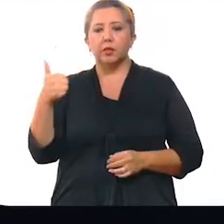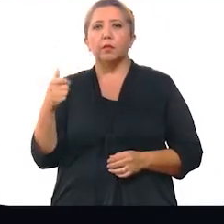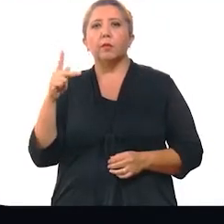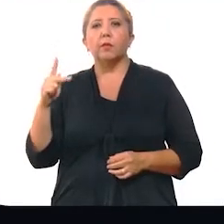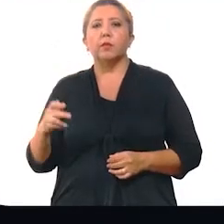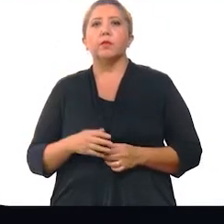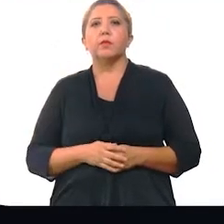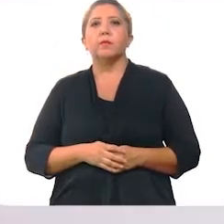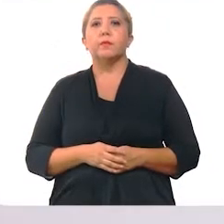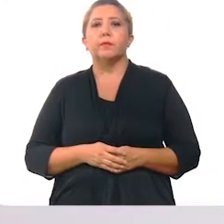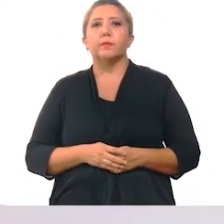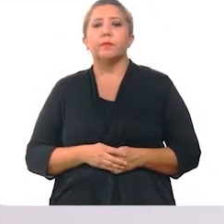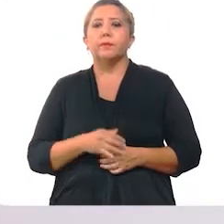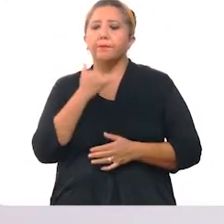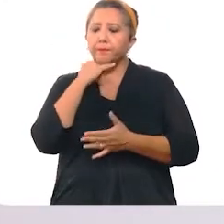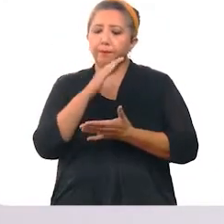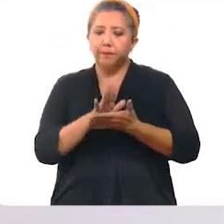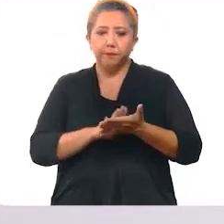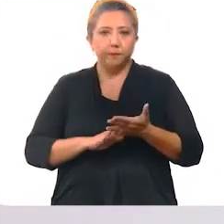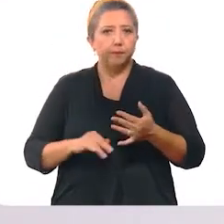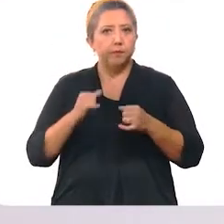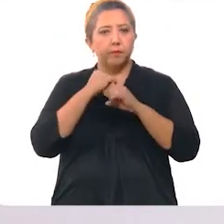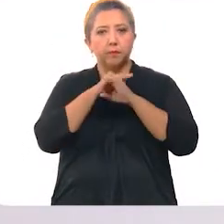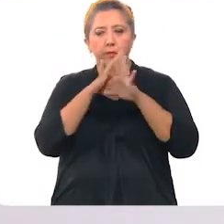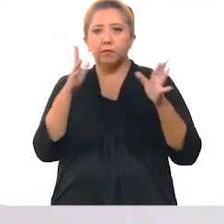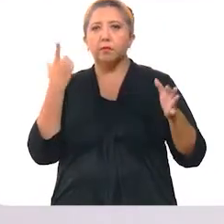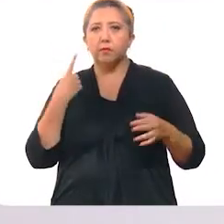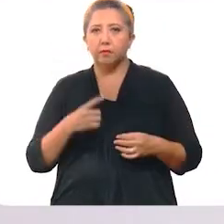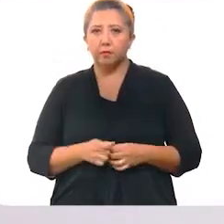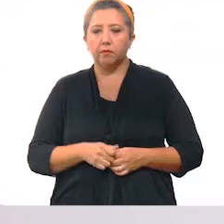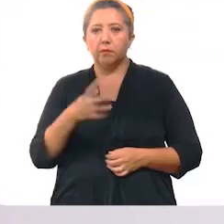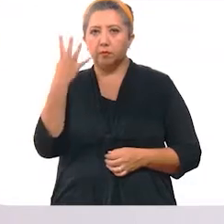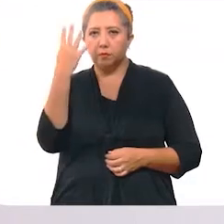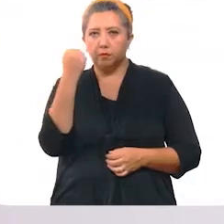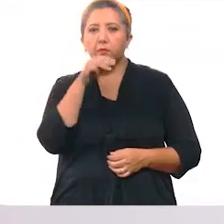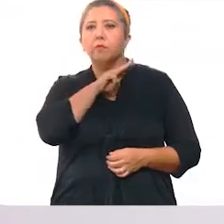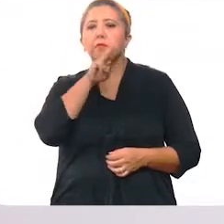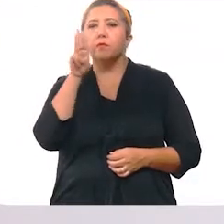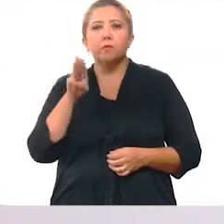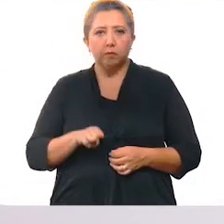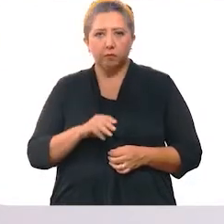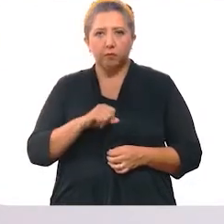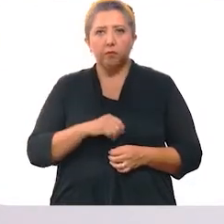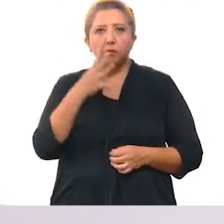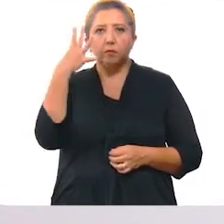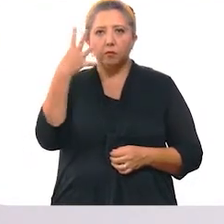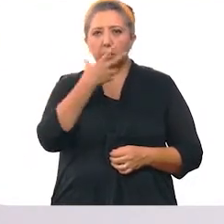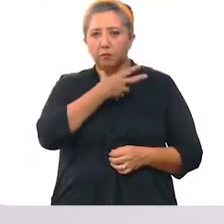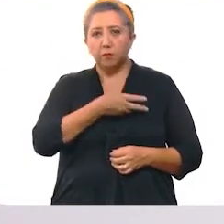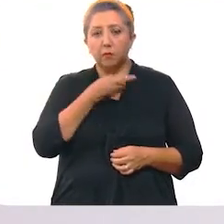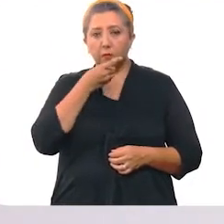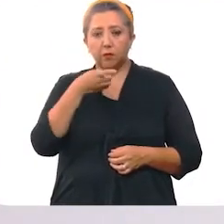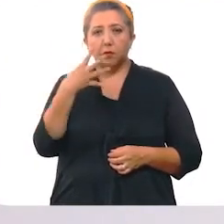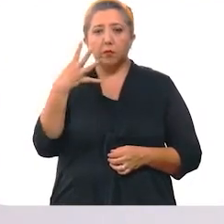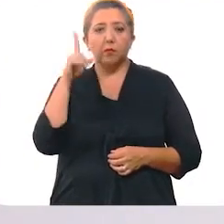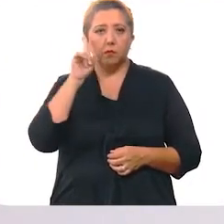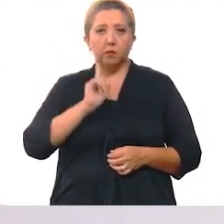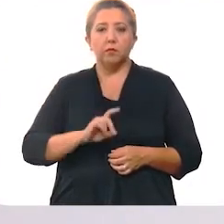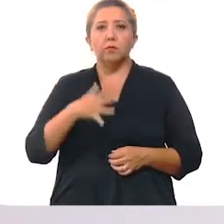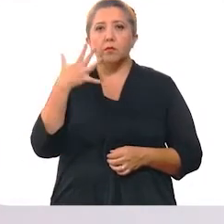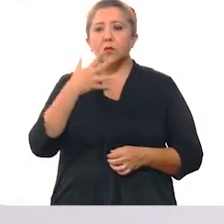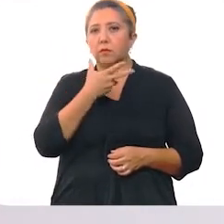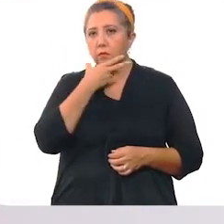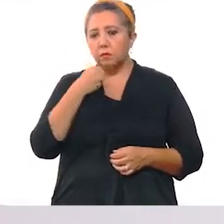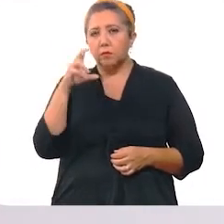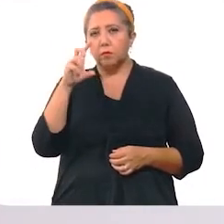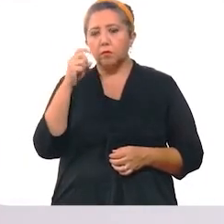zona poniente. Lamentablemente en este parte médico informamos de 9 fallecimientos. Son 4 mujeres y 5 hombres de un rango